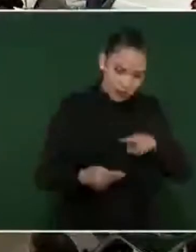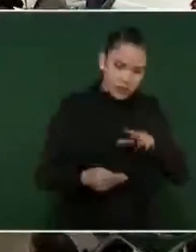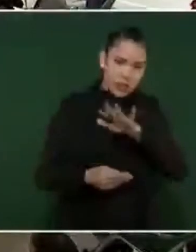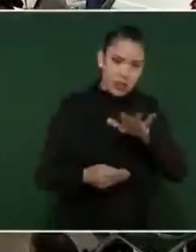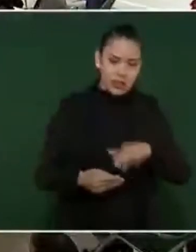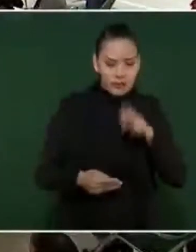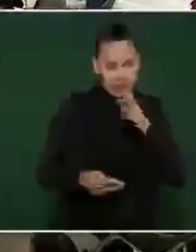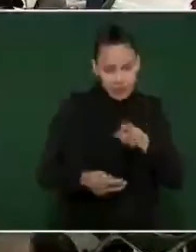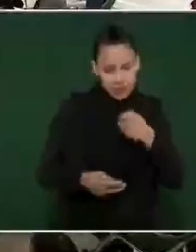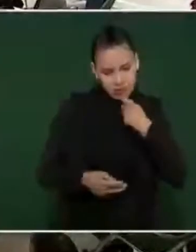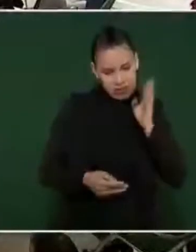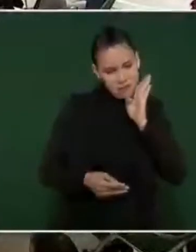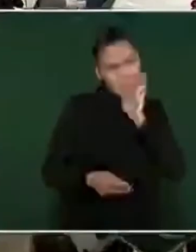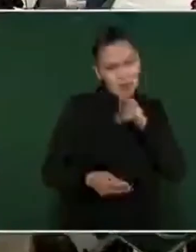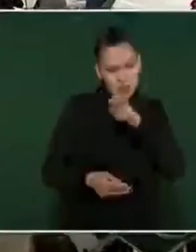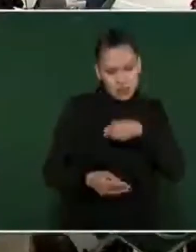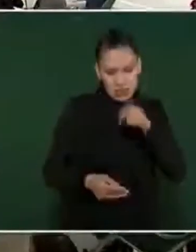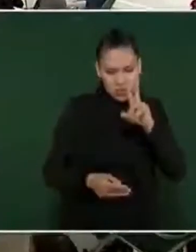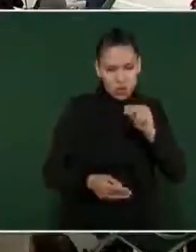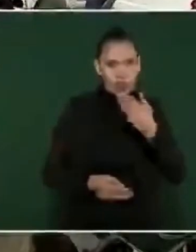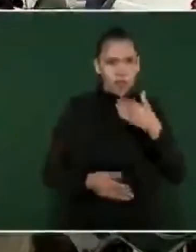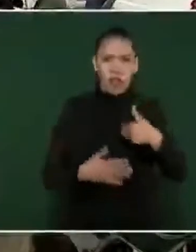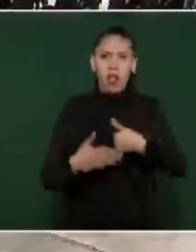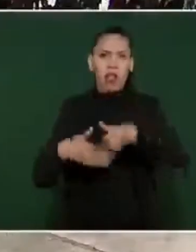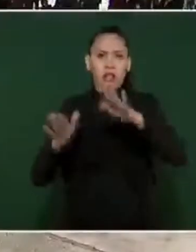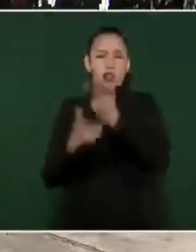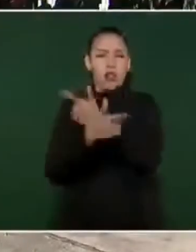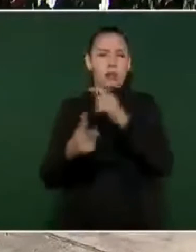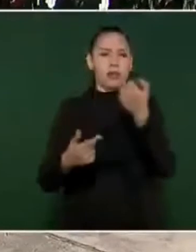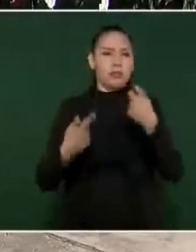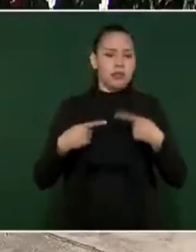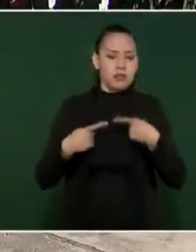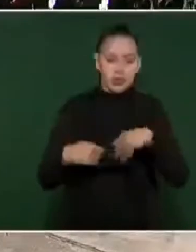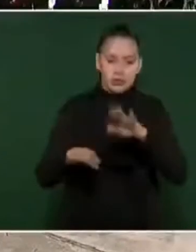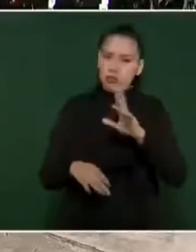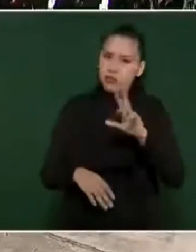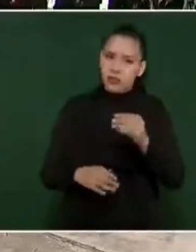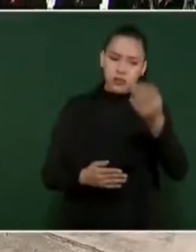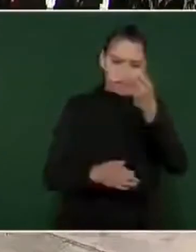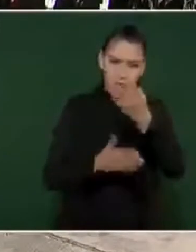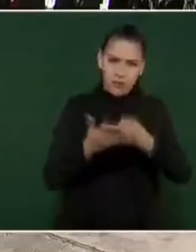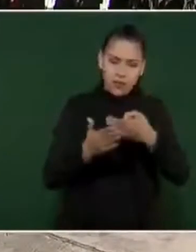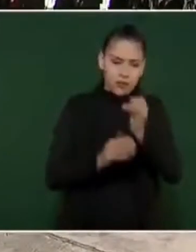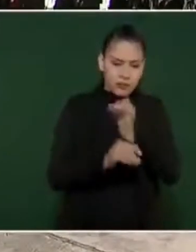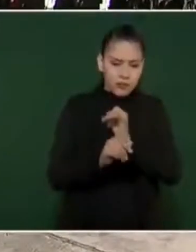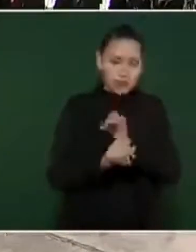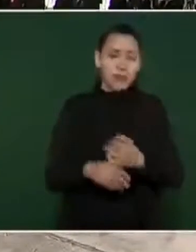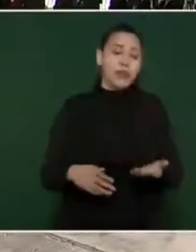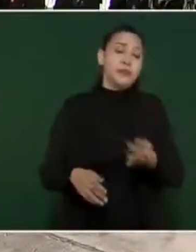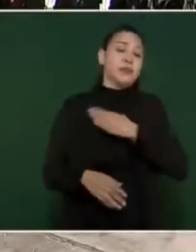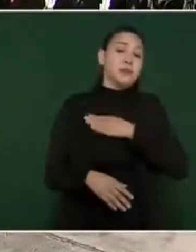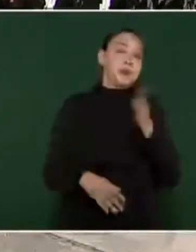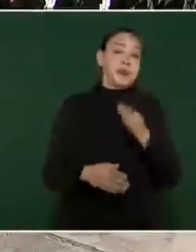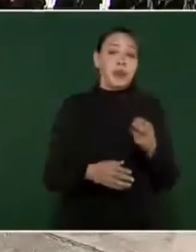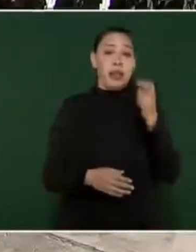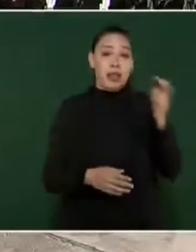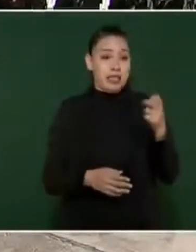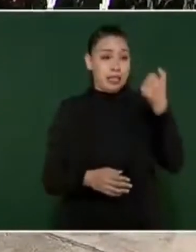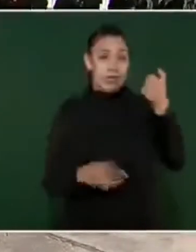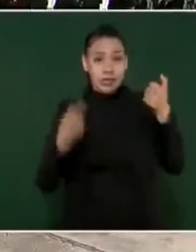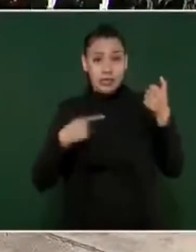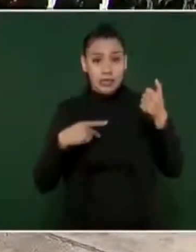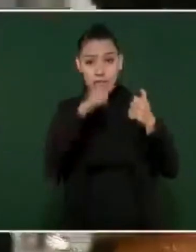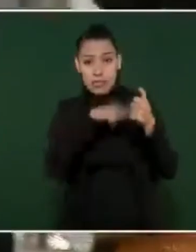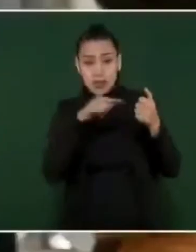las personas que fueron vinculadas y que están requeridas nuevamente por el tribunal de alzada, pues están prófugos, hay órdenes de aprehensión. Y pues